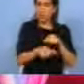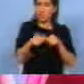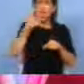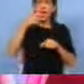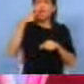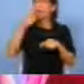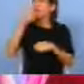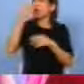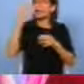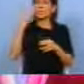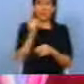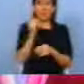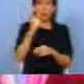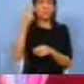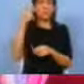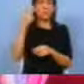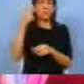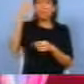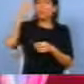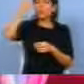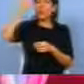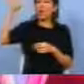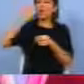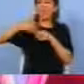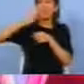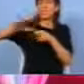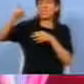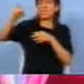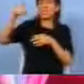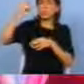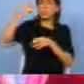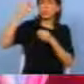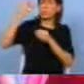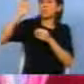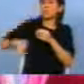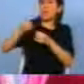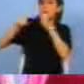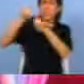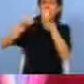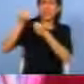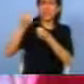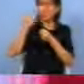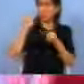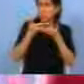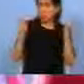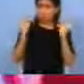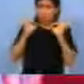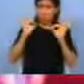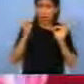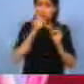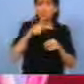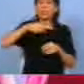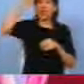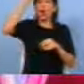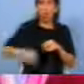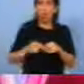gratuitamente por decir vos te olvidaste de tus raíces. ¿Y cómo sabe él que se olvidó? No se olvidó, que no lo haga público, que no esté todo el día.